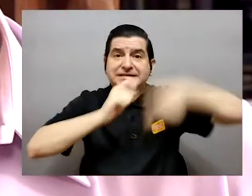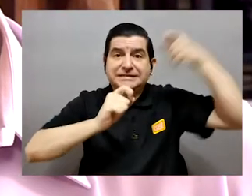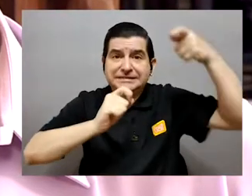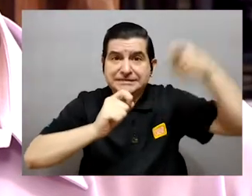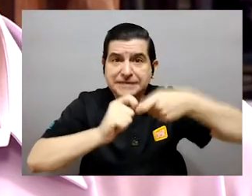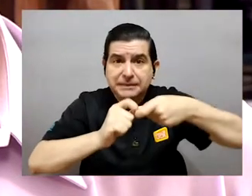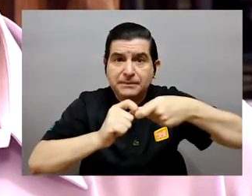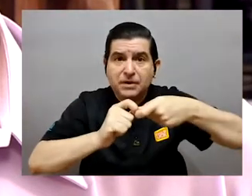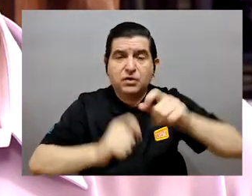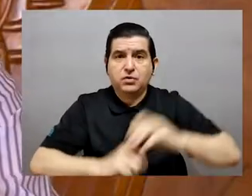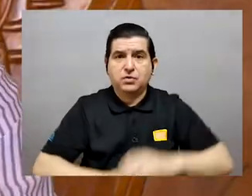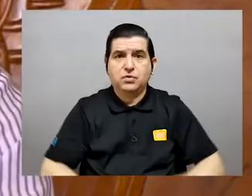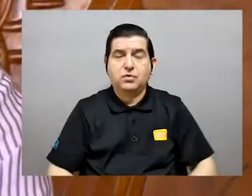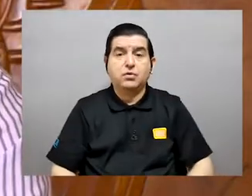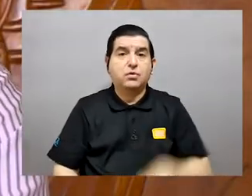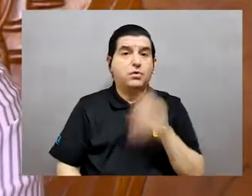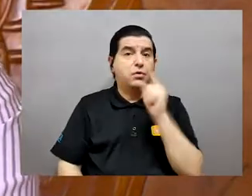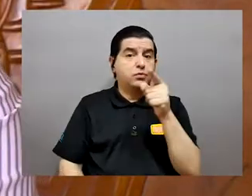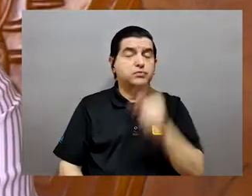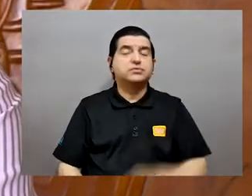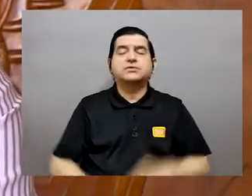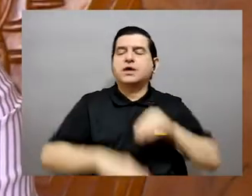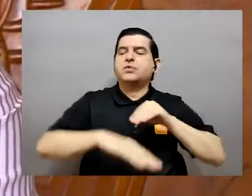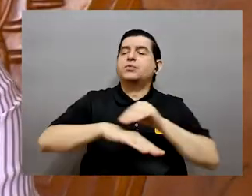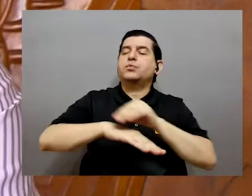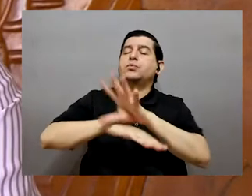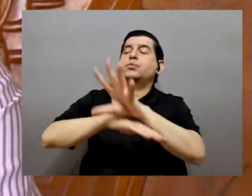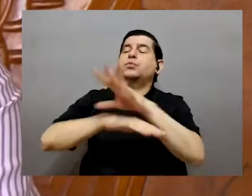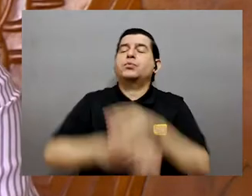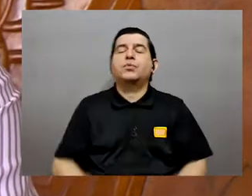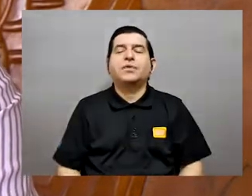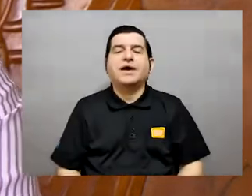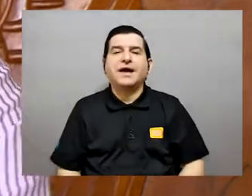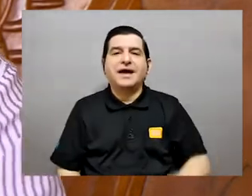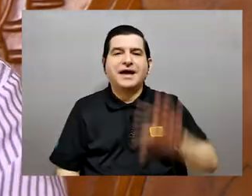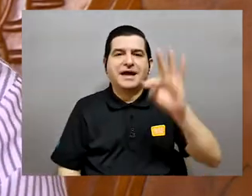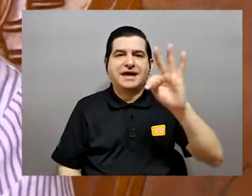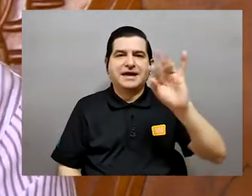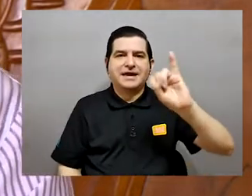partió? Sí, ya partió. Y allá en el año 81